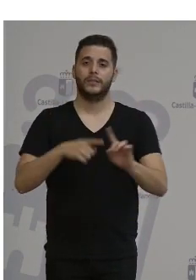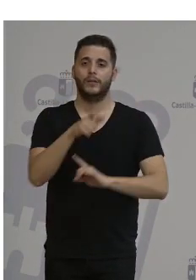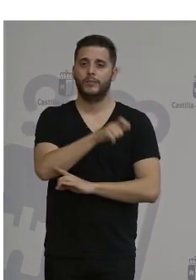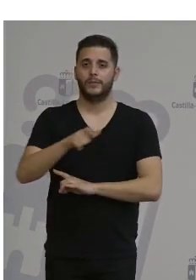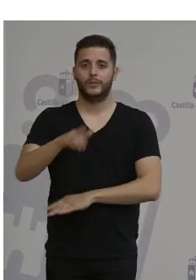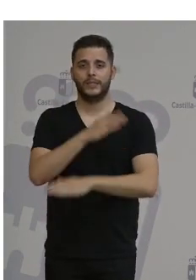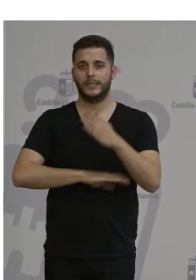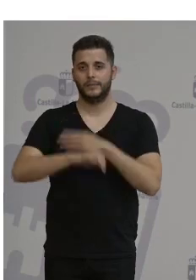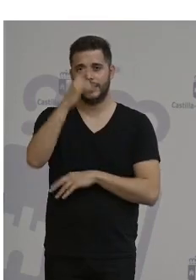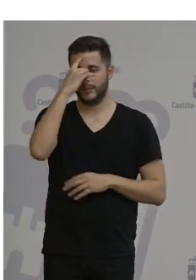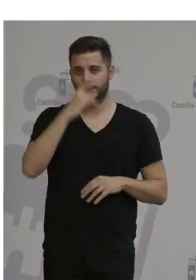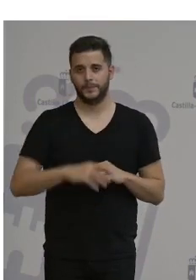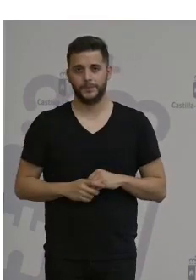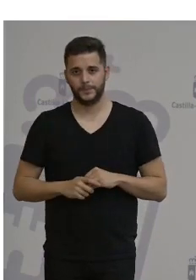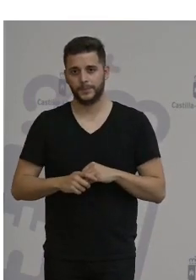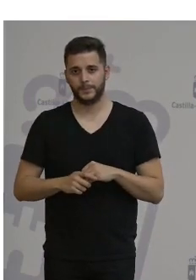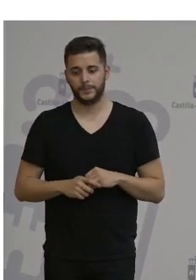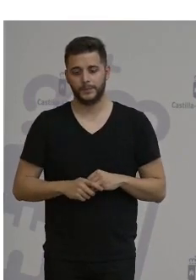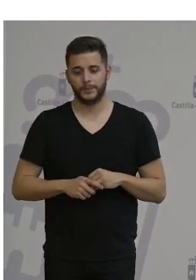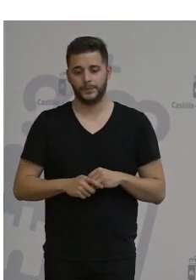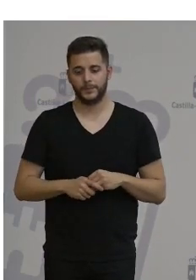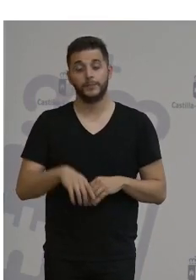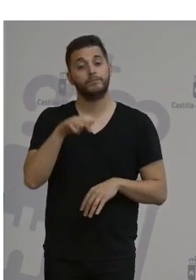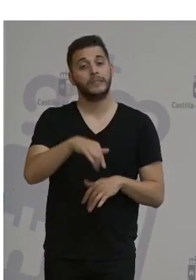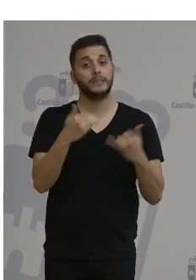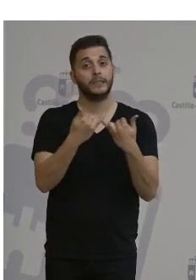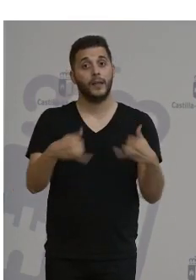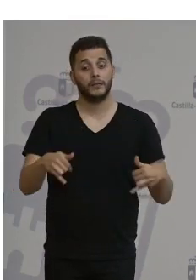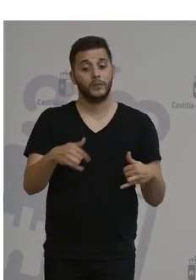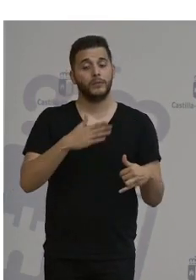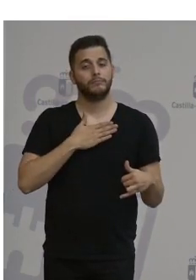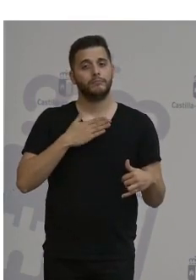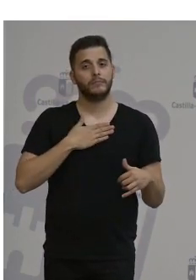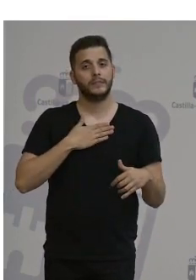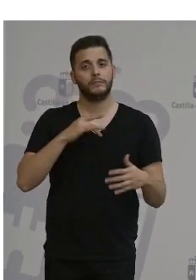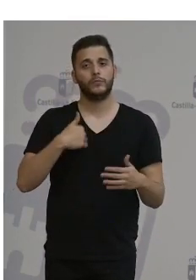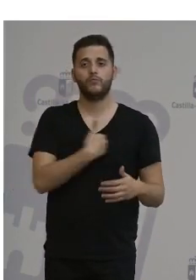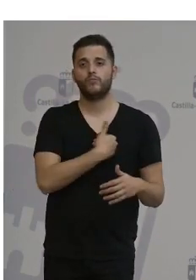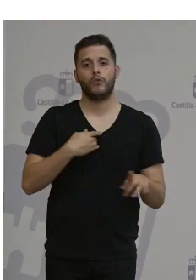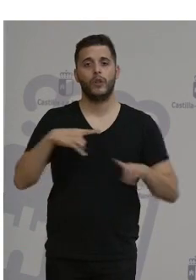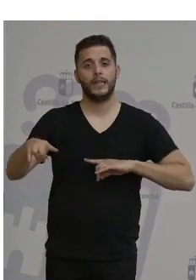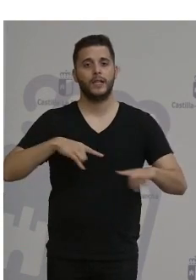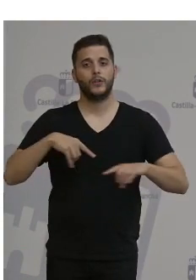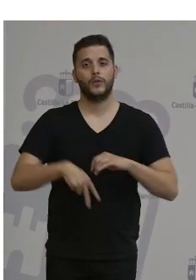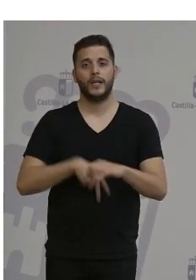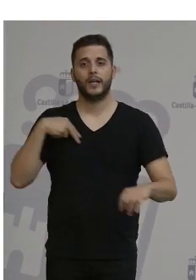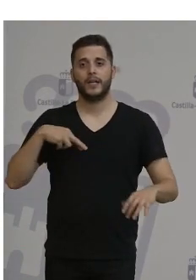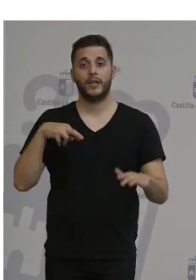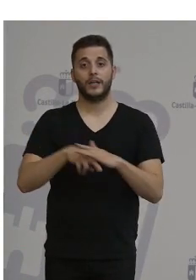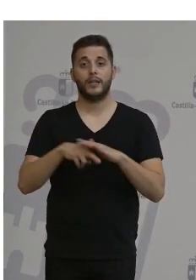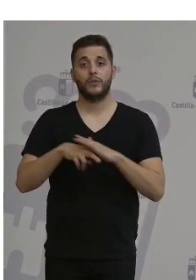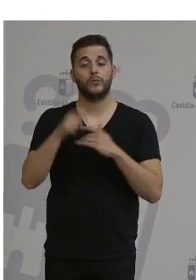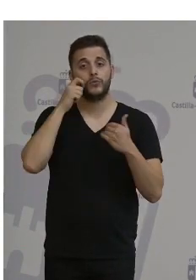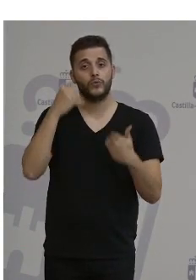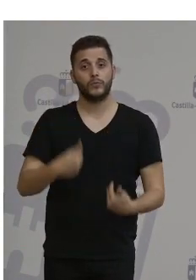discapacidad intelectual. Este acto me permite, además, como directora general de Recursos Humanos y Función Pública